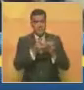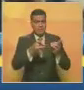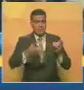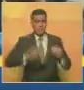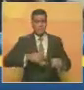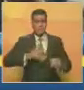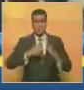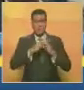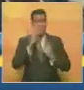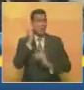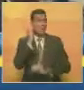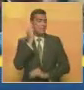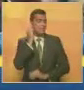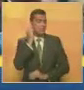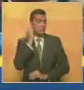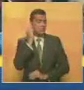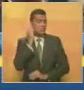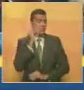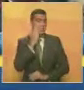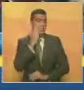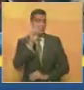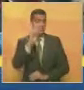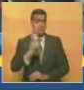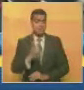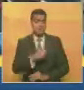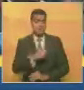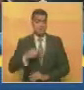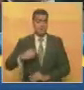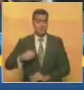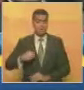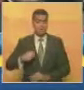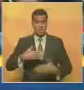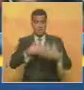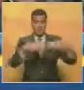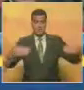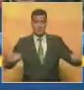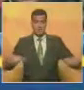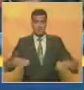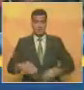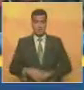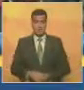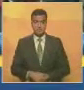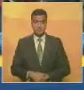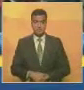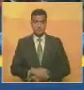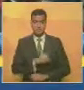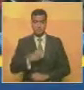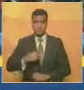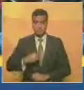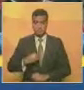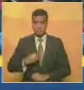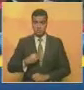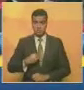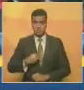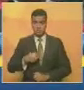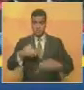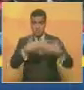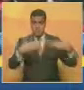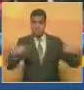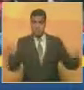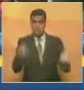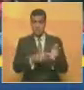todas las mujeres y las madres venezolanas. Hemos llegado al extremo. Hemos llegado. Por favor, por favor. Al extremo